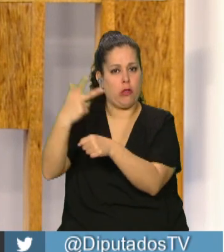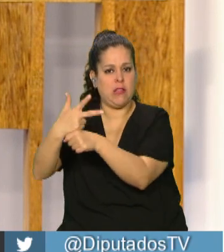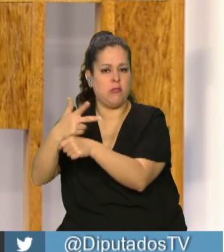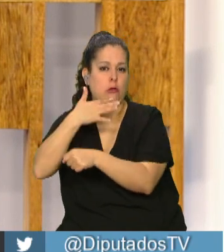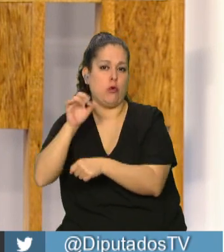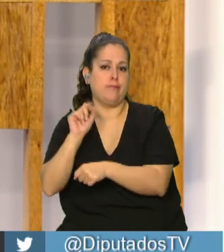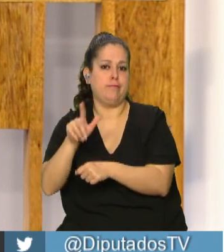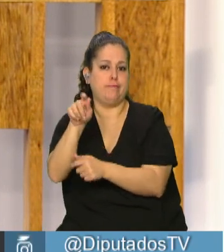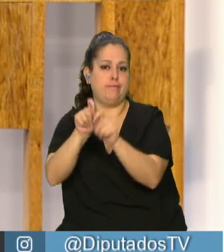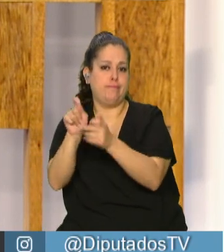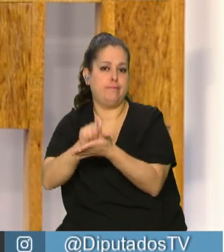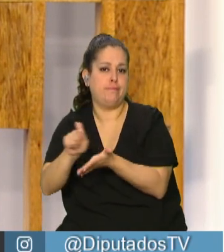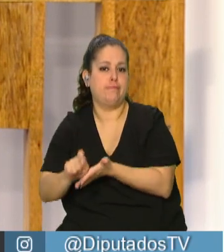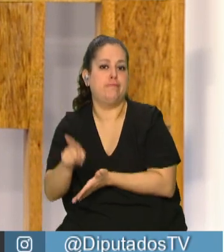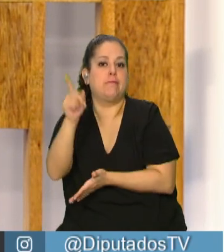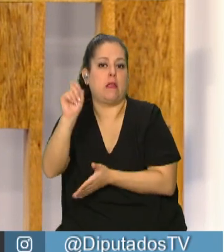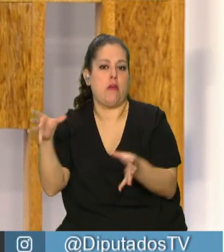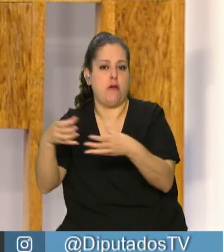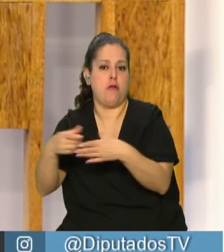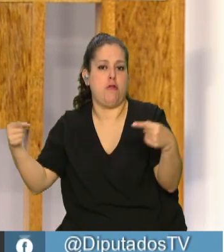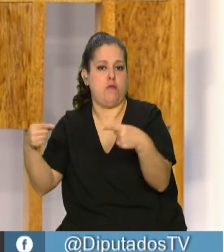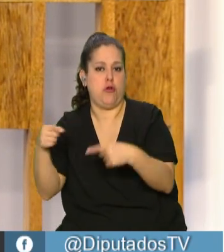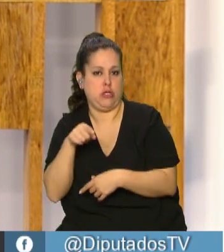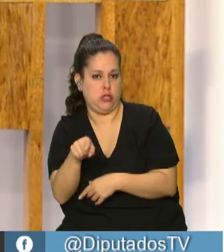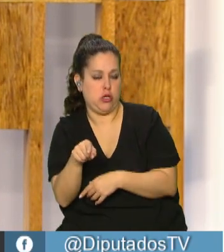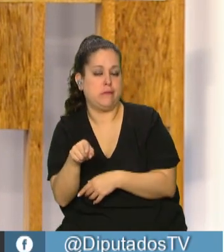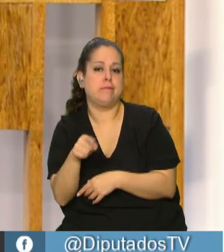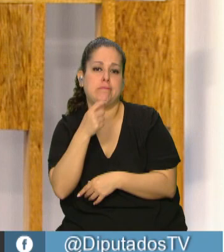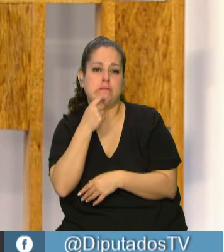oposición, porque en el caso de la